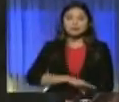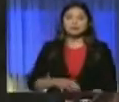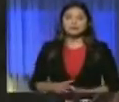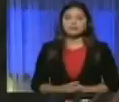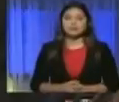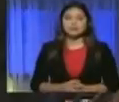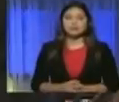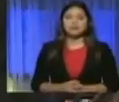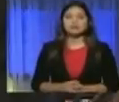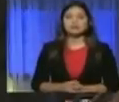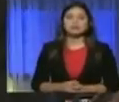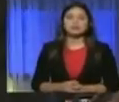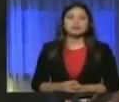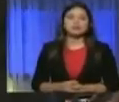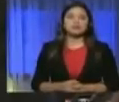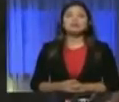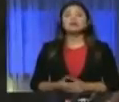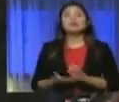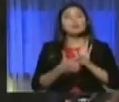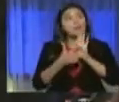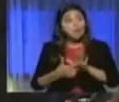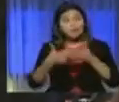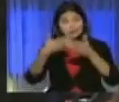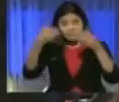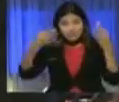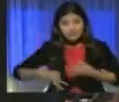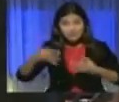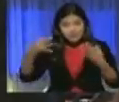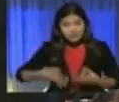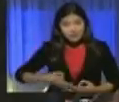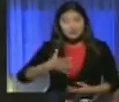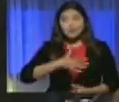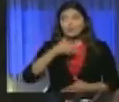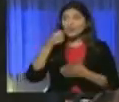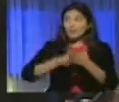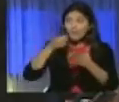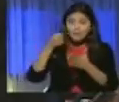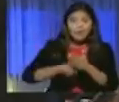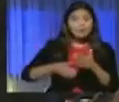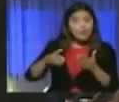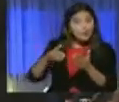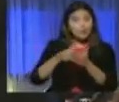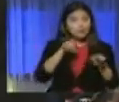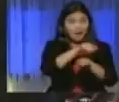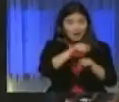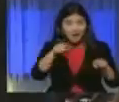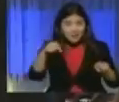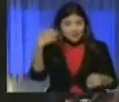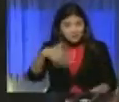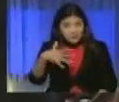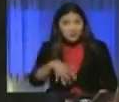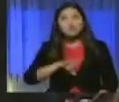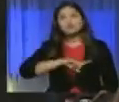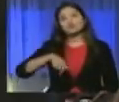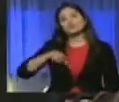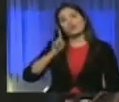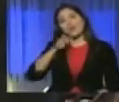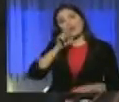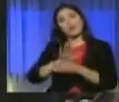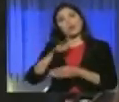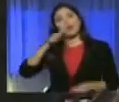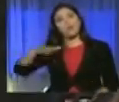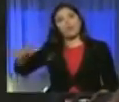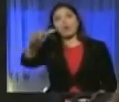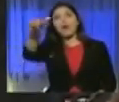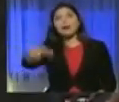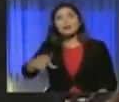dato fehaciente y que demuestra precisamente que mientras damos el combate contra la inflación, nosotros tenemos que sencillamente proteger a nuestro pueblo, que hay